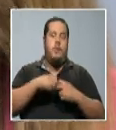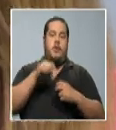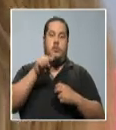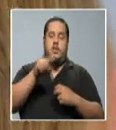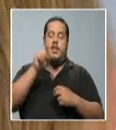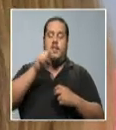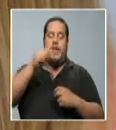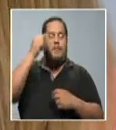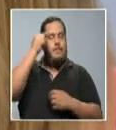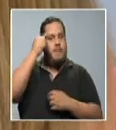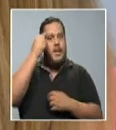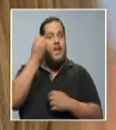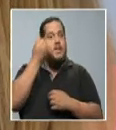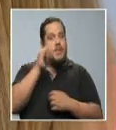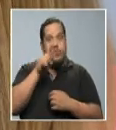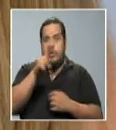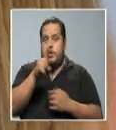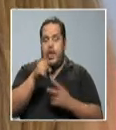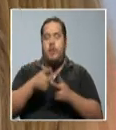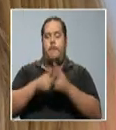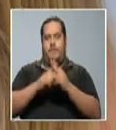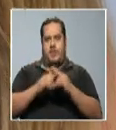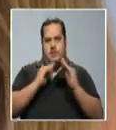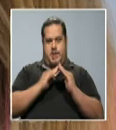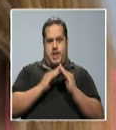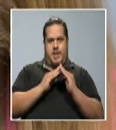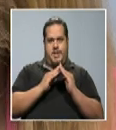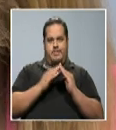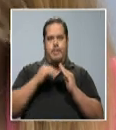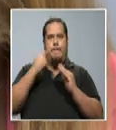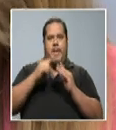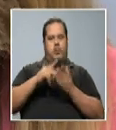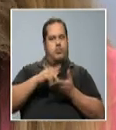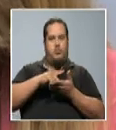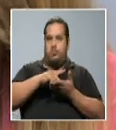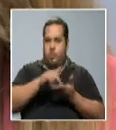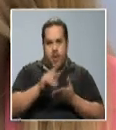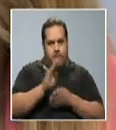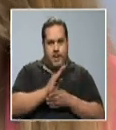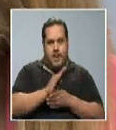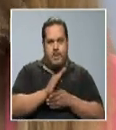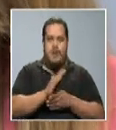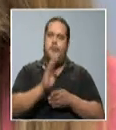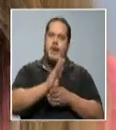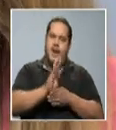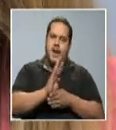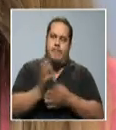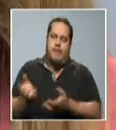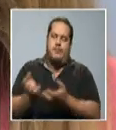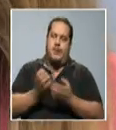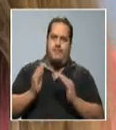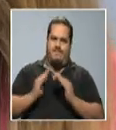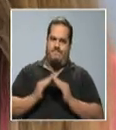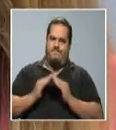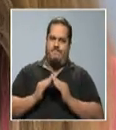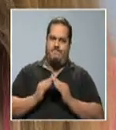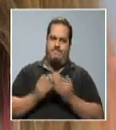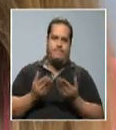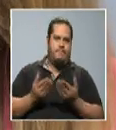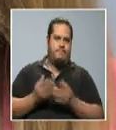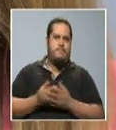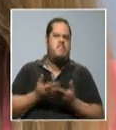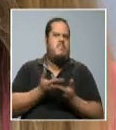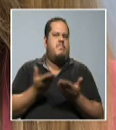claro, que si usted no paga, el banco se va a ver obligado a quitarle su vivienda por la que usted ahorró, etcétera.